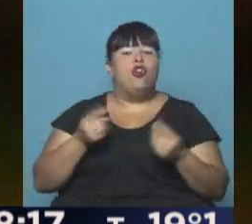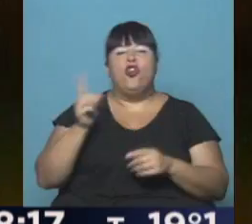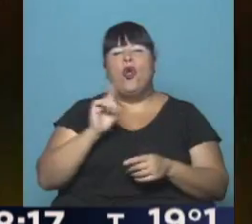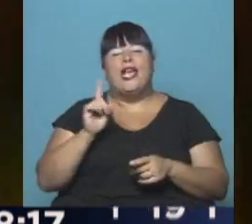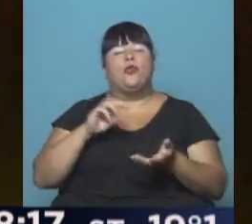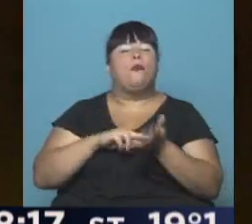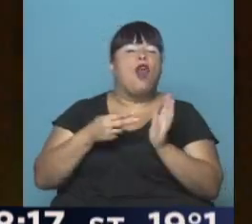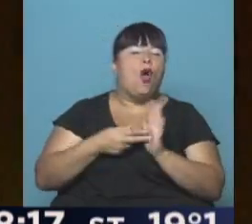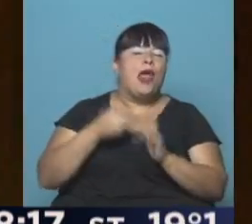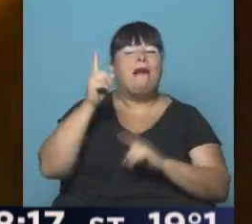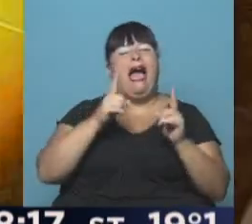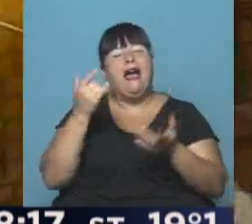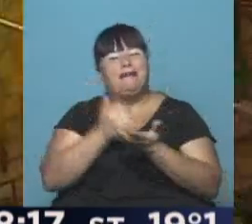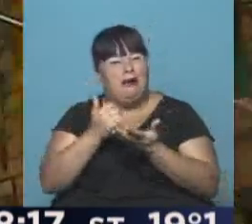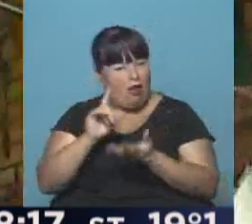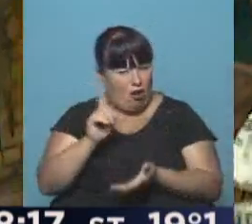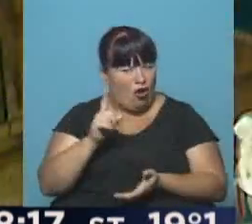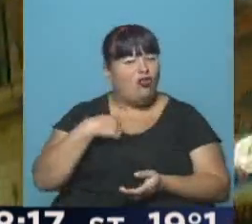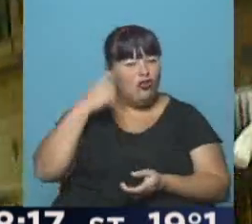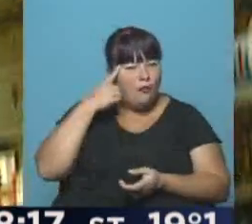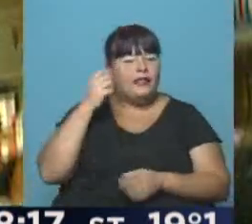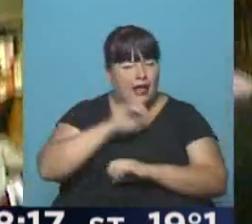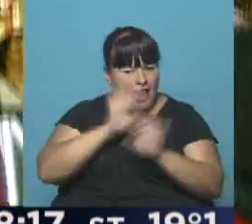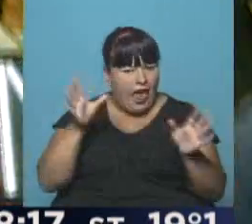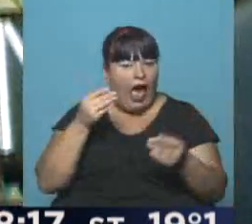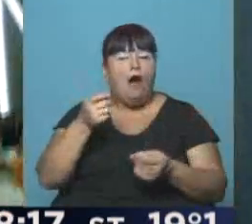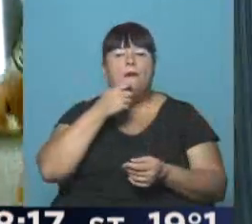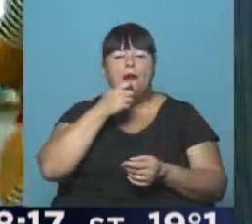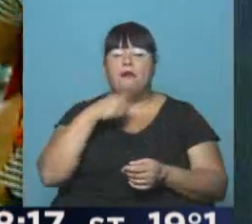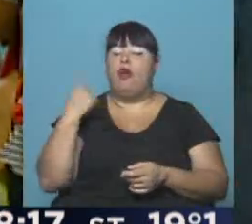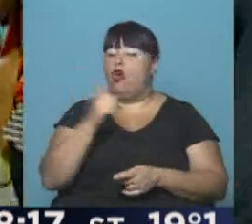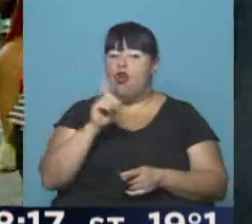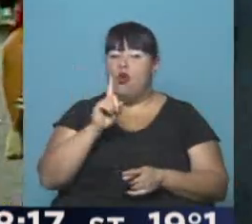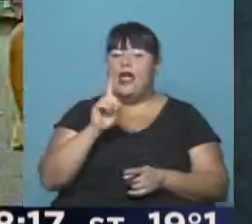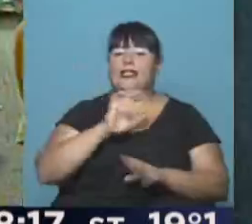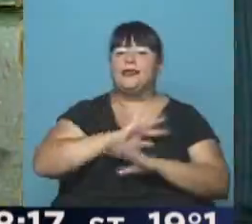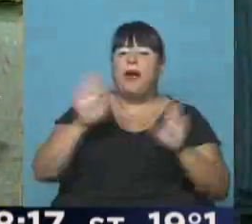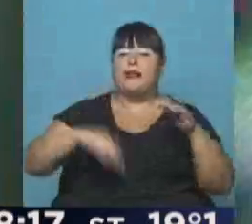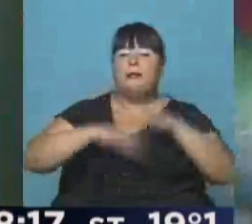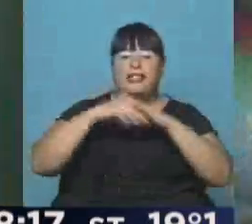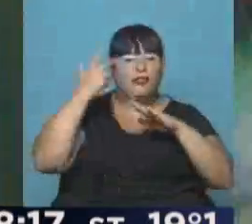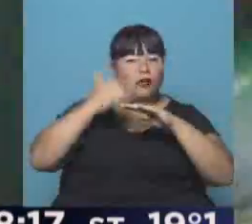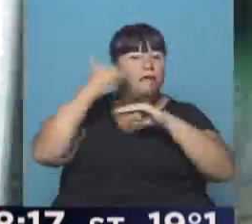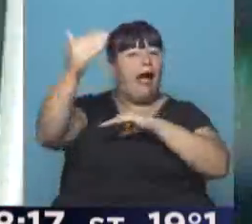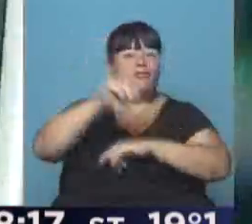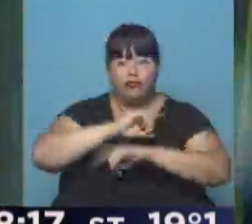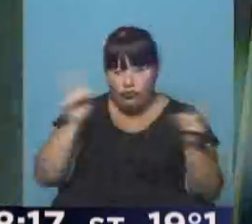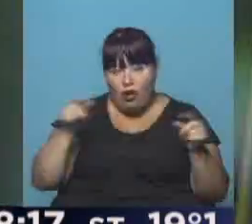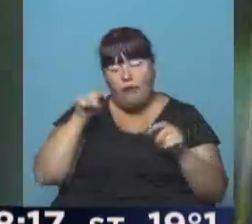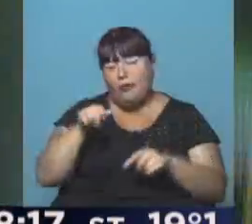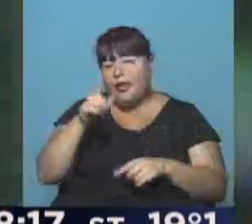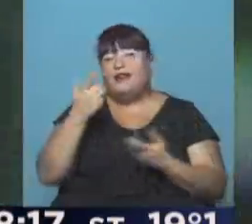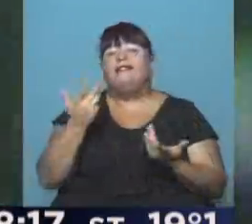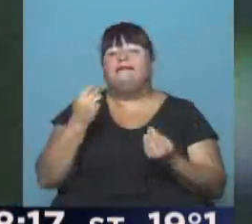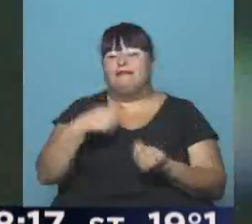un conflicto aislado. Yo creo que está muy claro que si no se rompe el techo del 18%, esto es lo que le